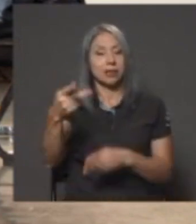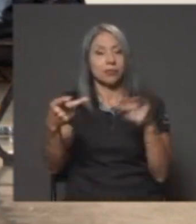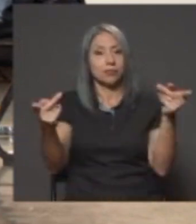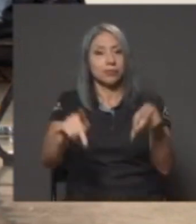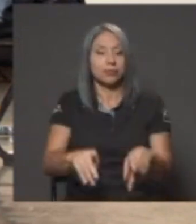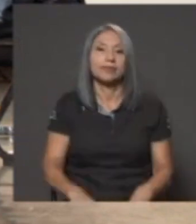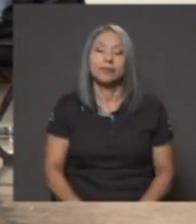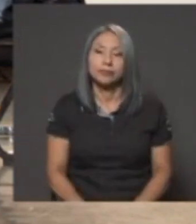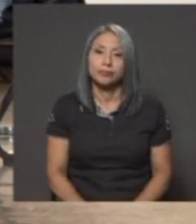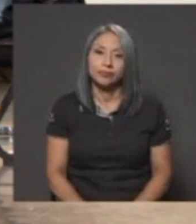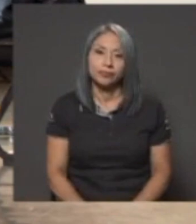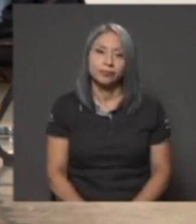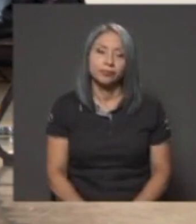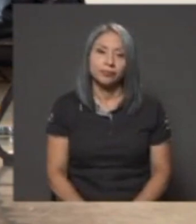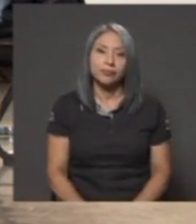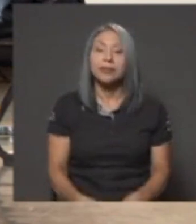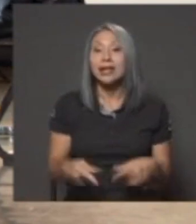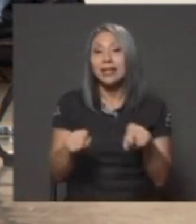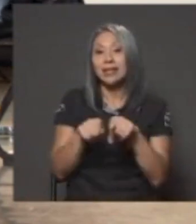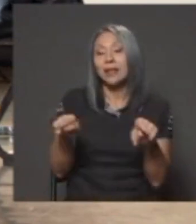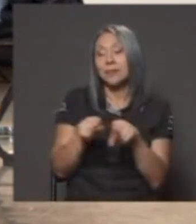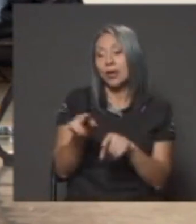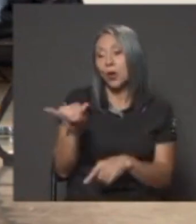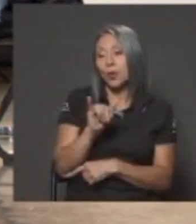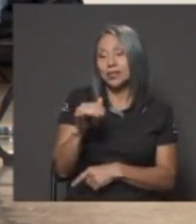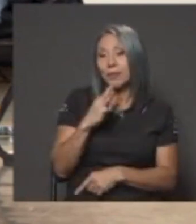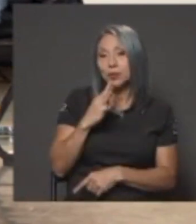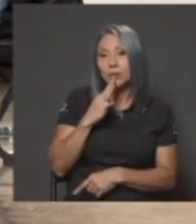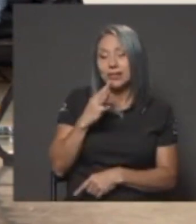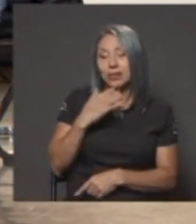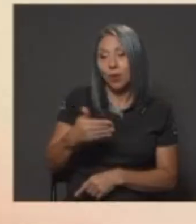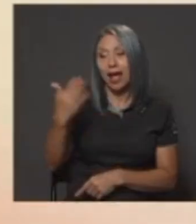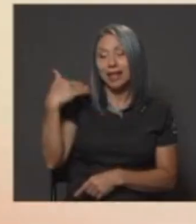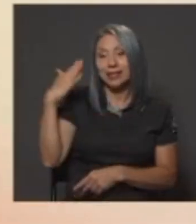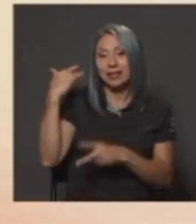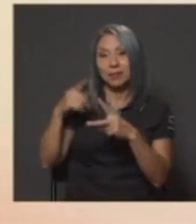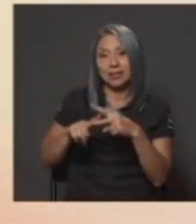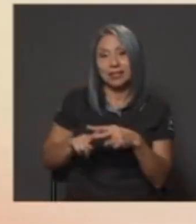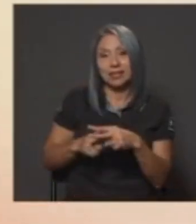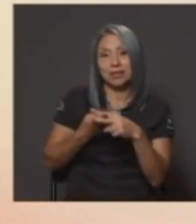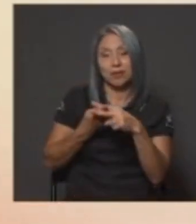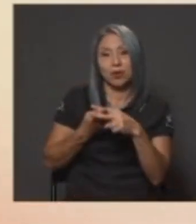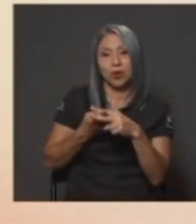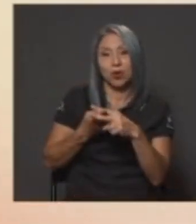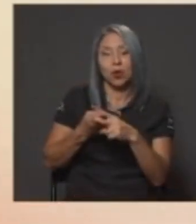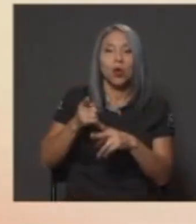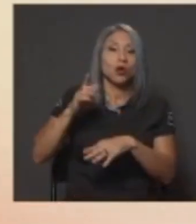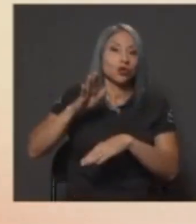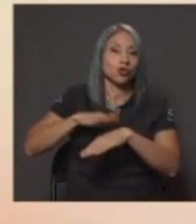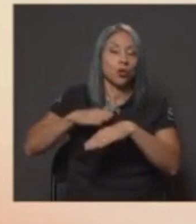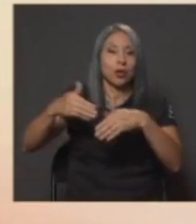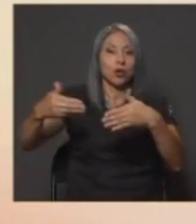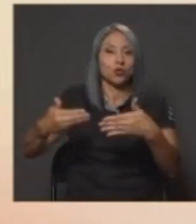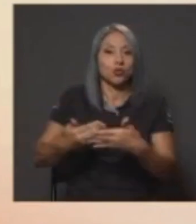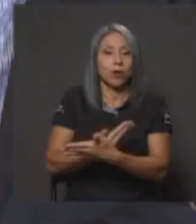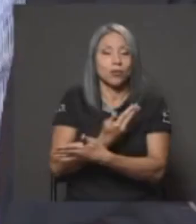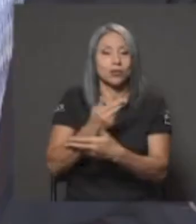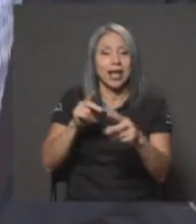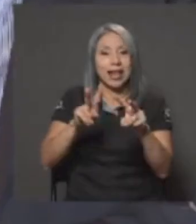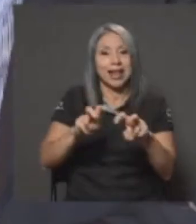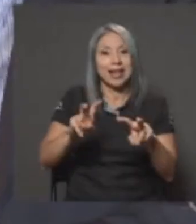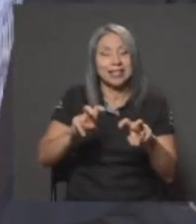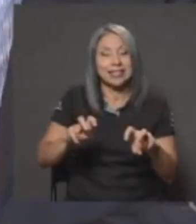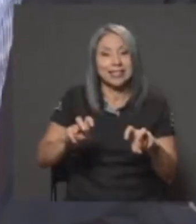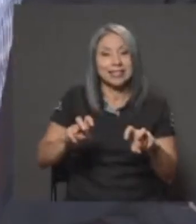aquí lo que estábamos conversando al principio, ¿verdad?, sobre los nuevos análisis, es que ahora estamos